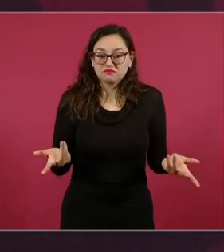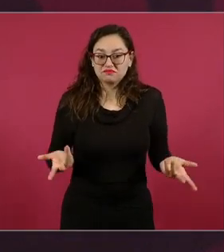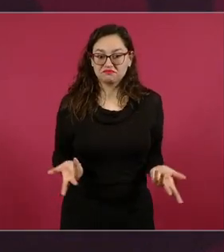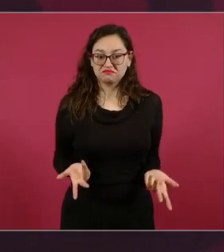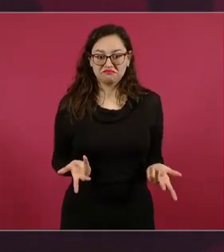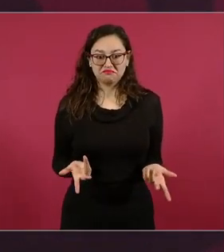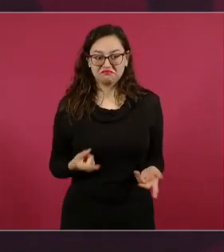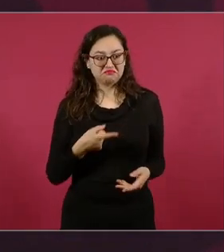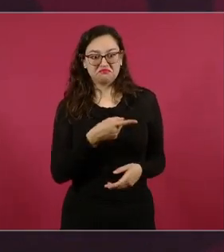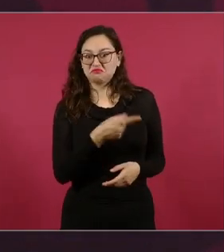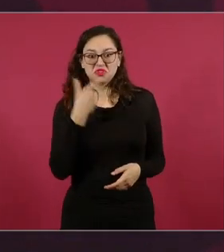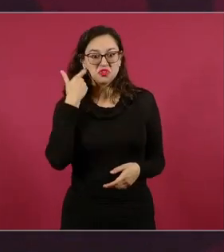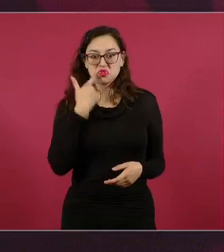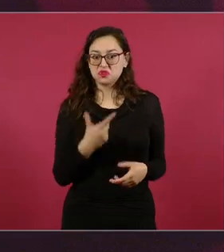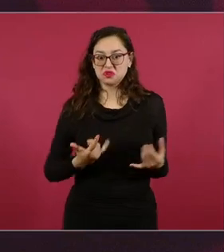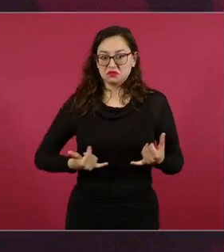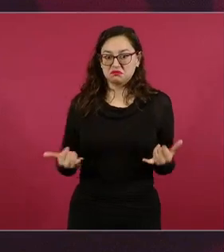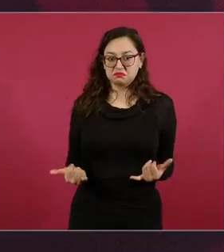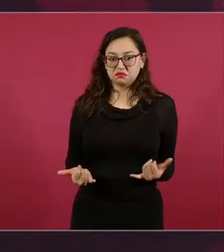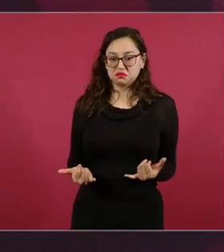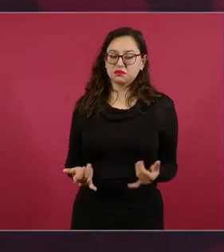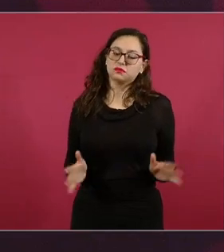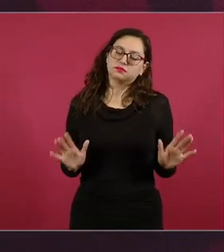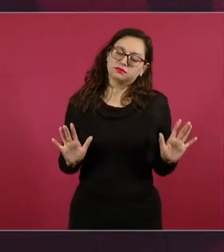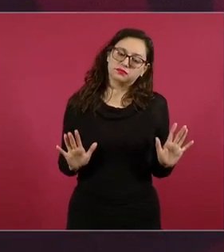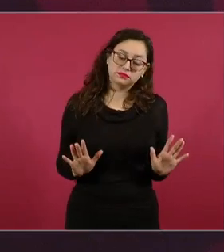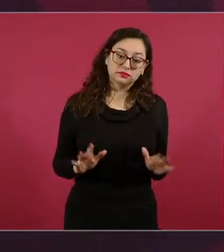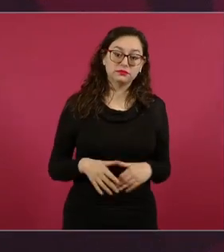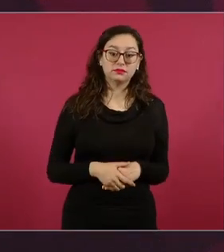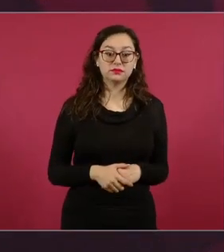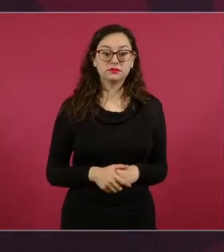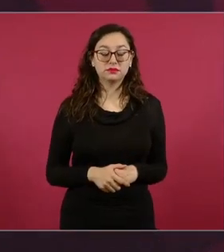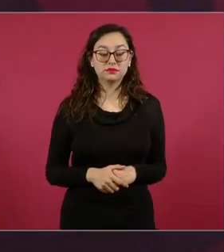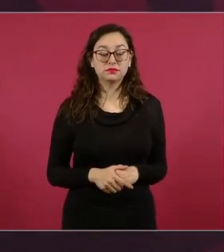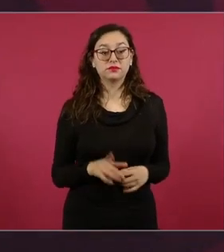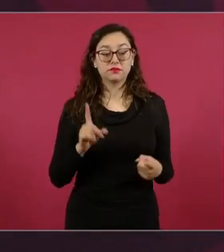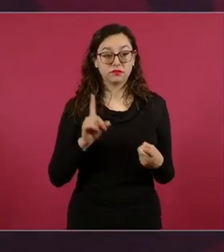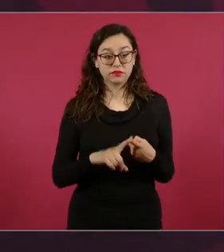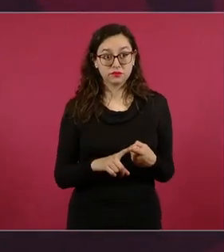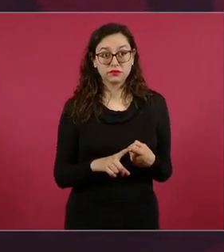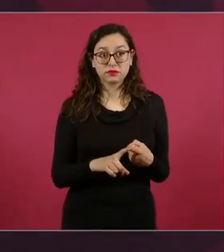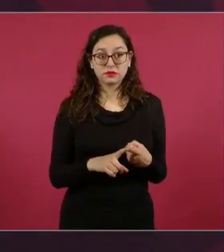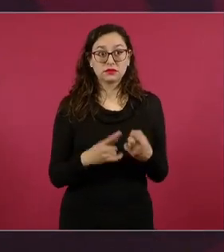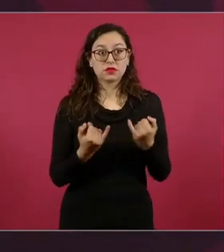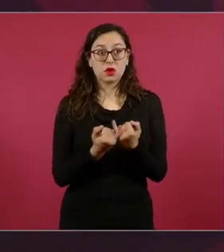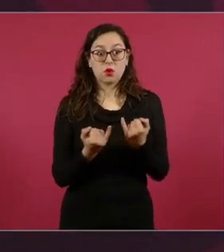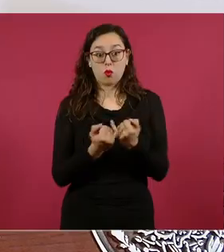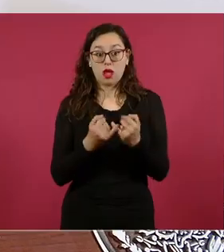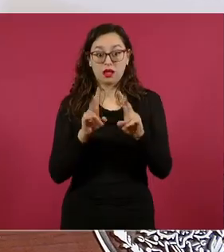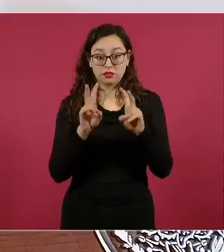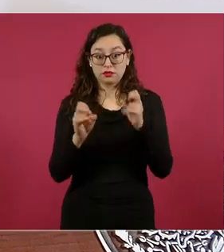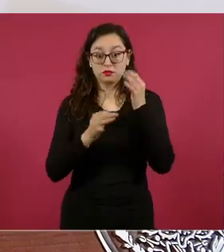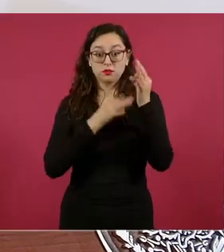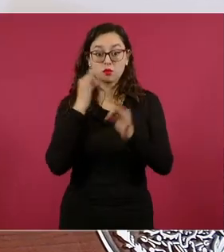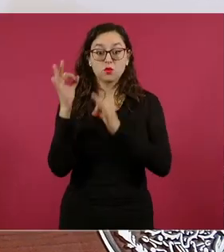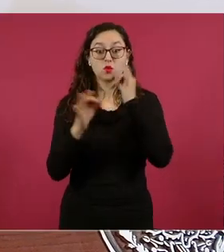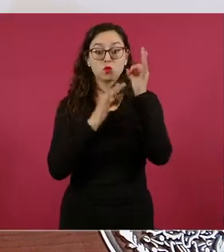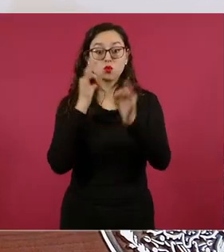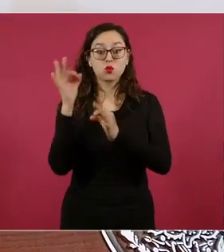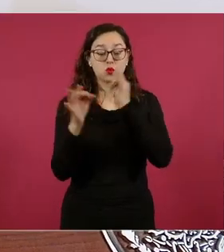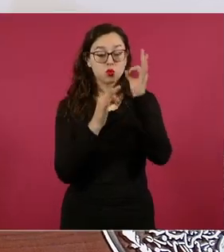Entonces, es lo de la publicidad, eso que se